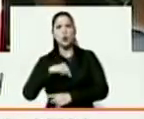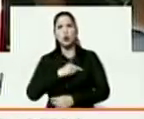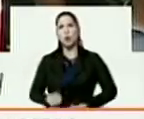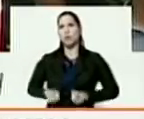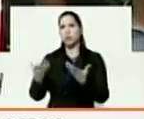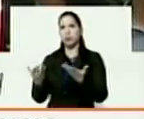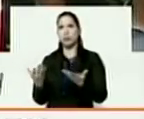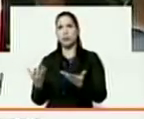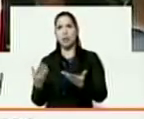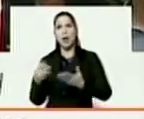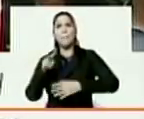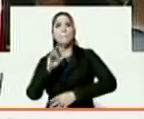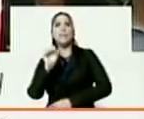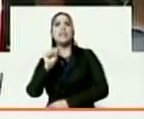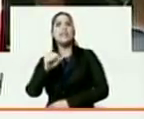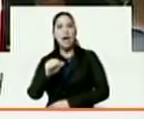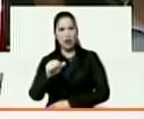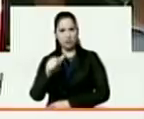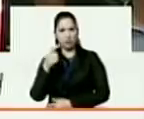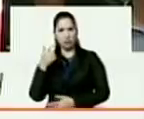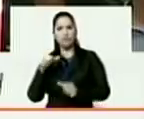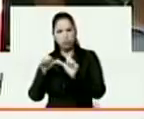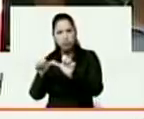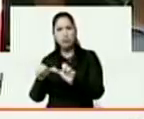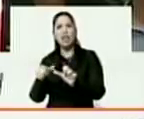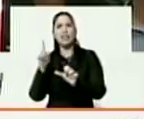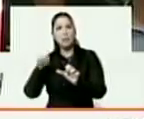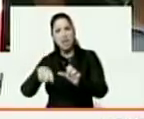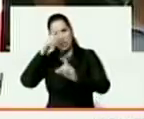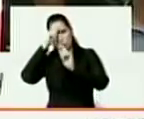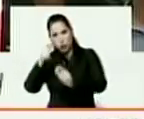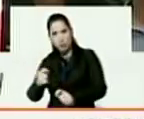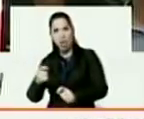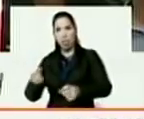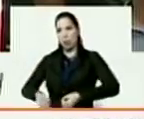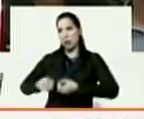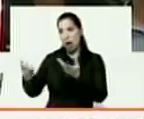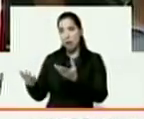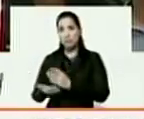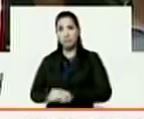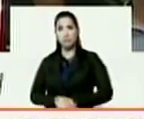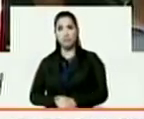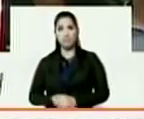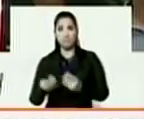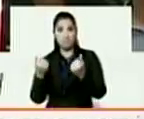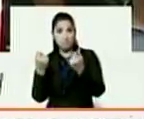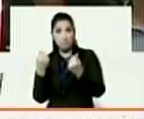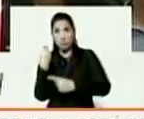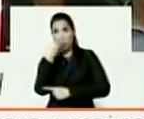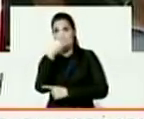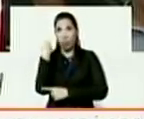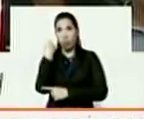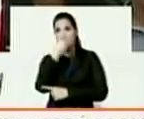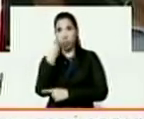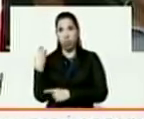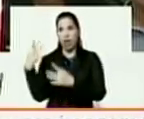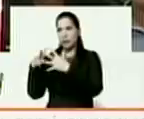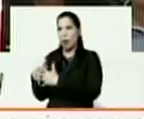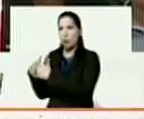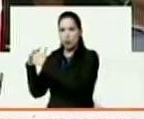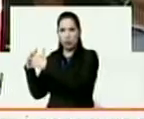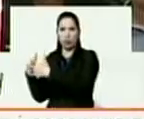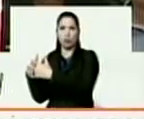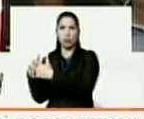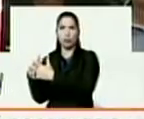visas que les vamos a dar el reconocimiento que le vamos a dar este dinero que eeuu lo va